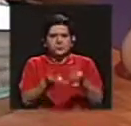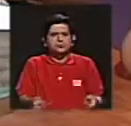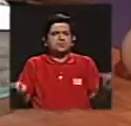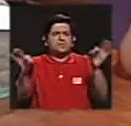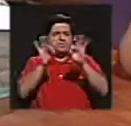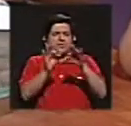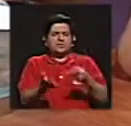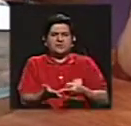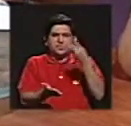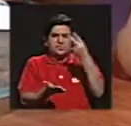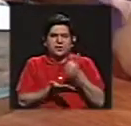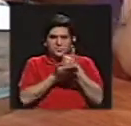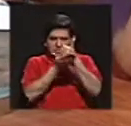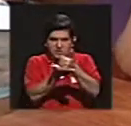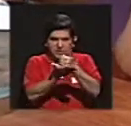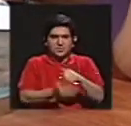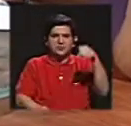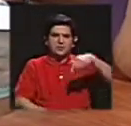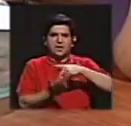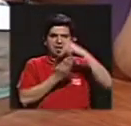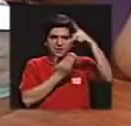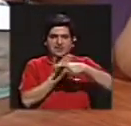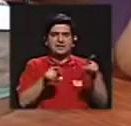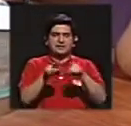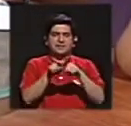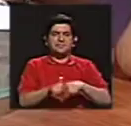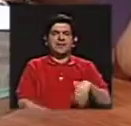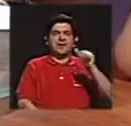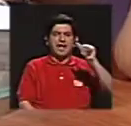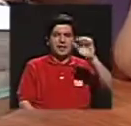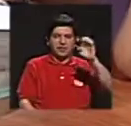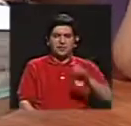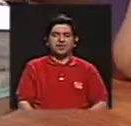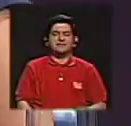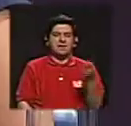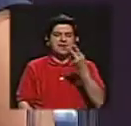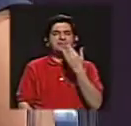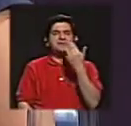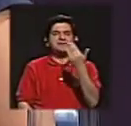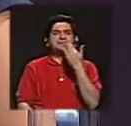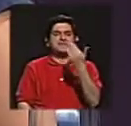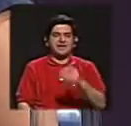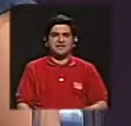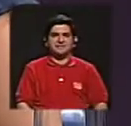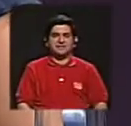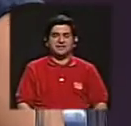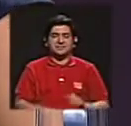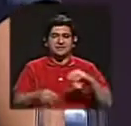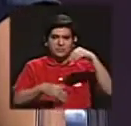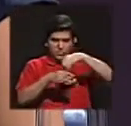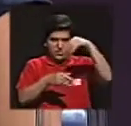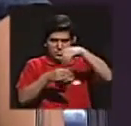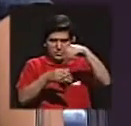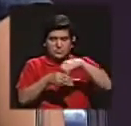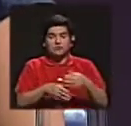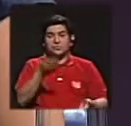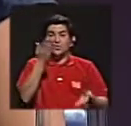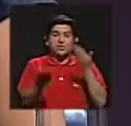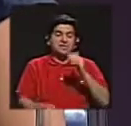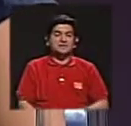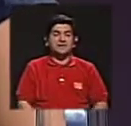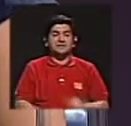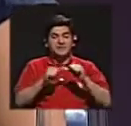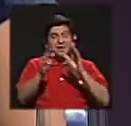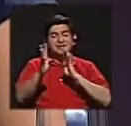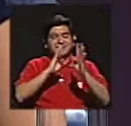valiosa colaboración acá en el programa, y también, Anita, a las dos, muchísimas gracias por tanto aporte. Probablemente da para